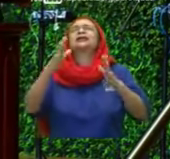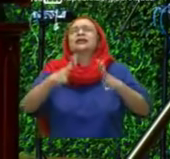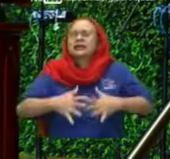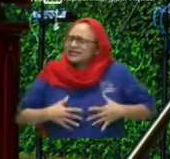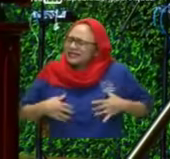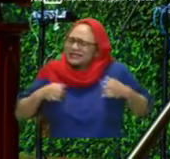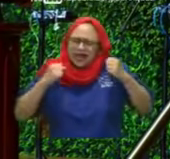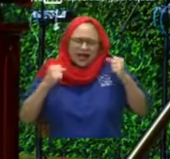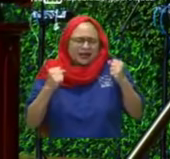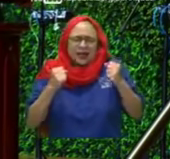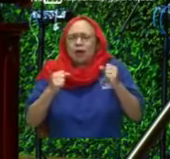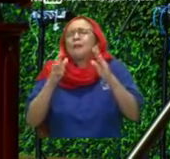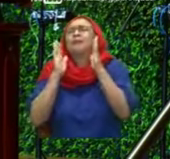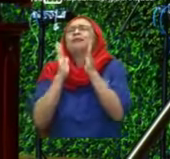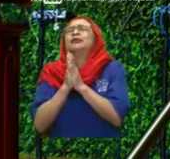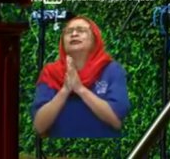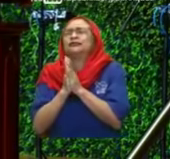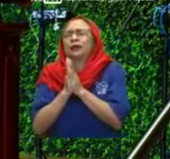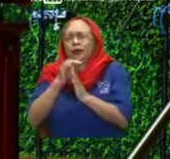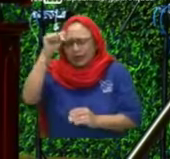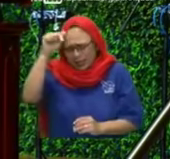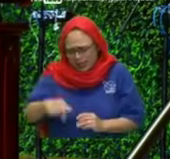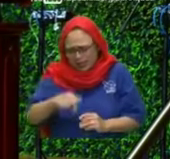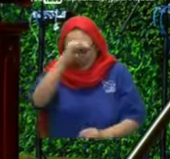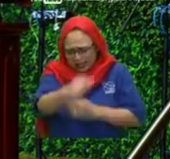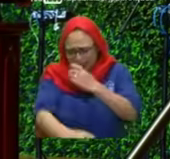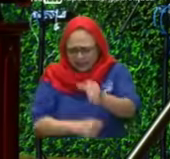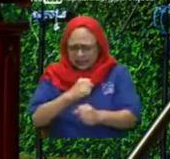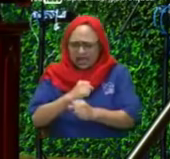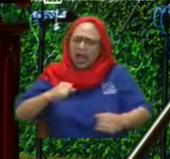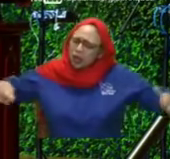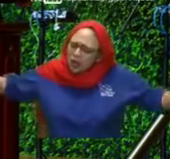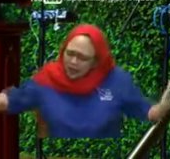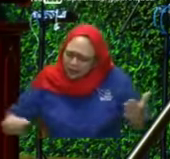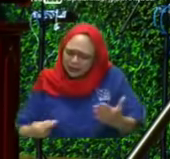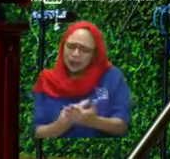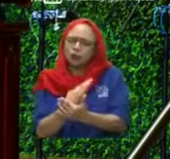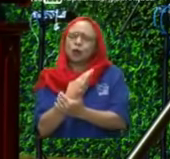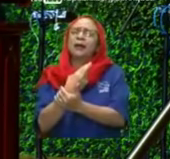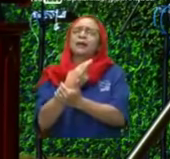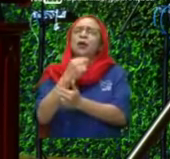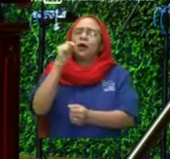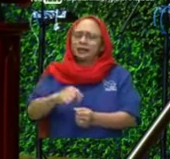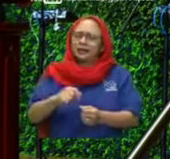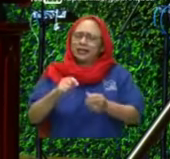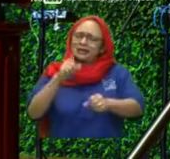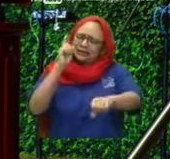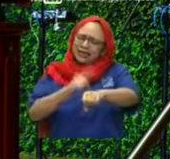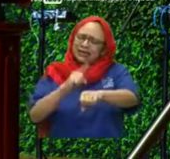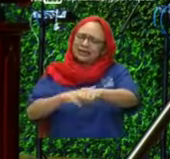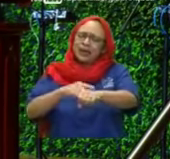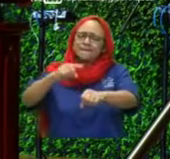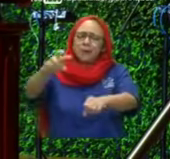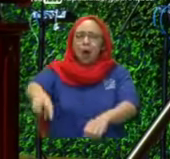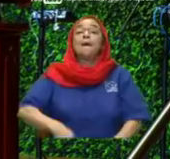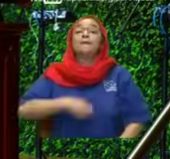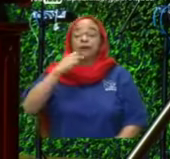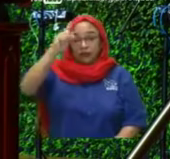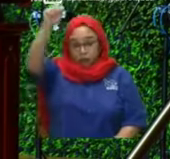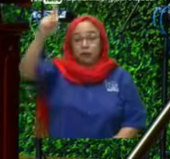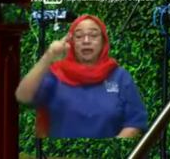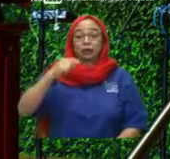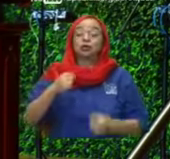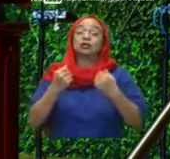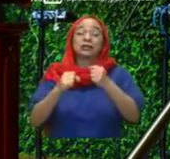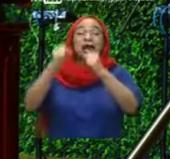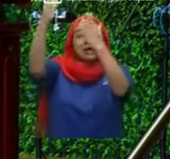sanidad. En este año del renuevo, Señor, en esta dimensión profética que nos has hecho